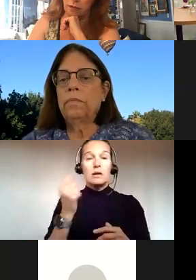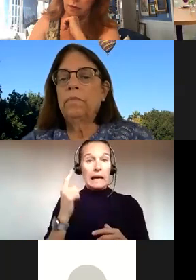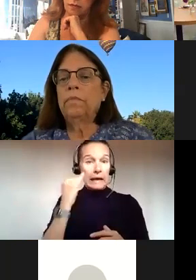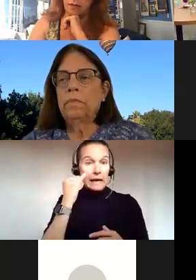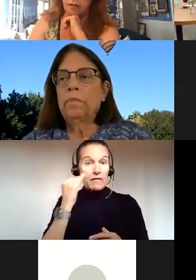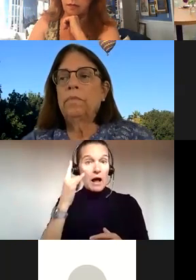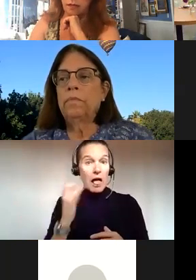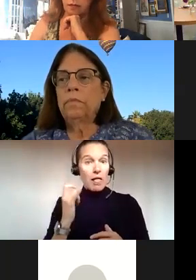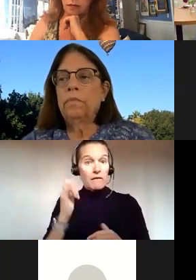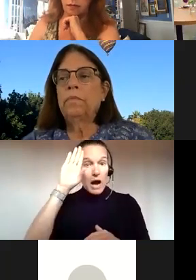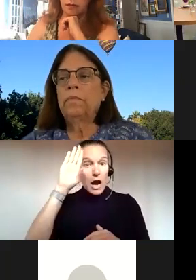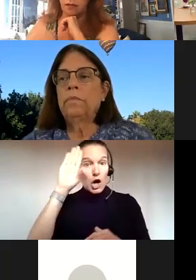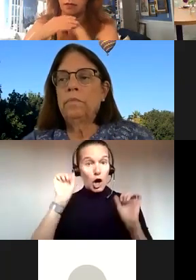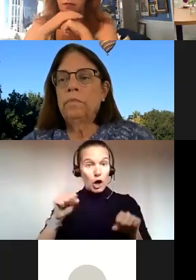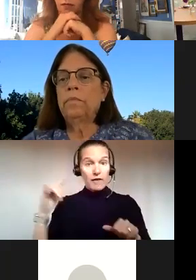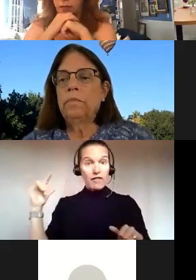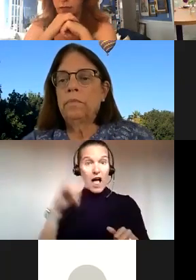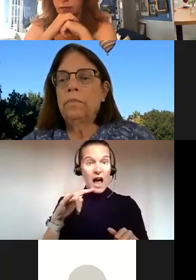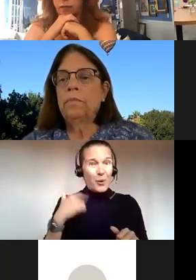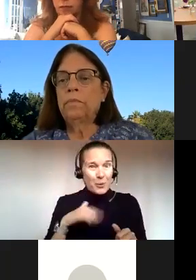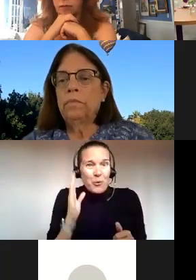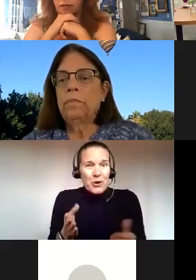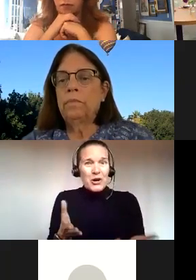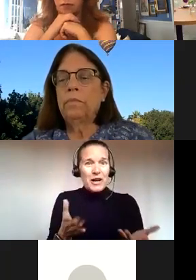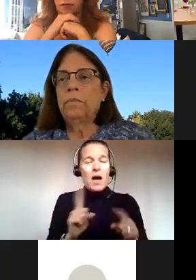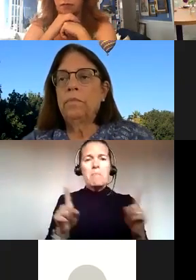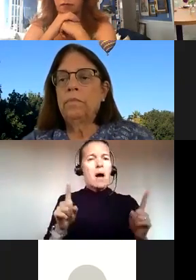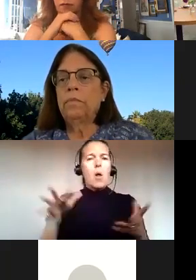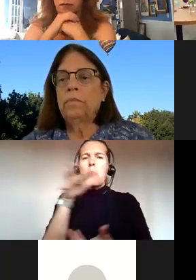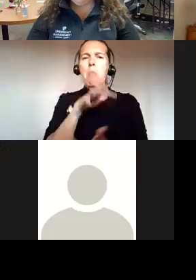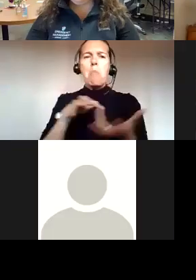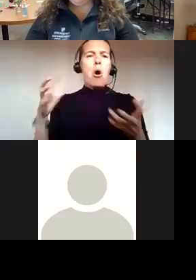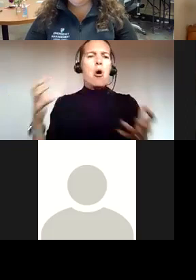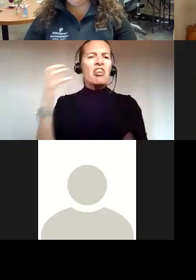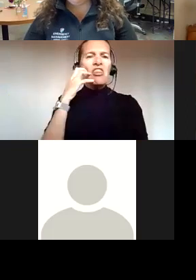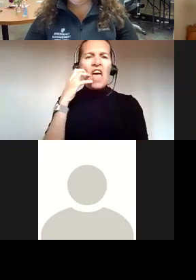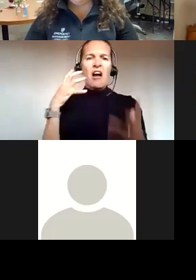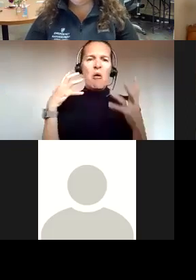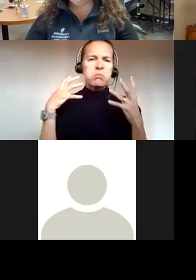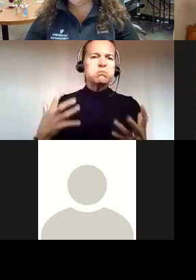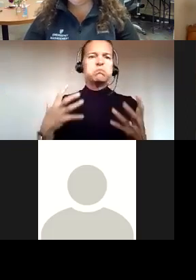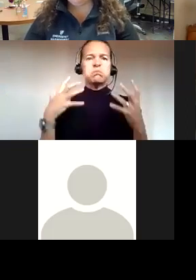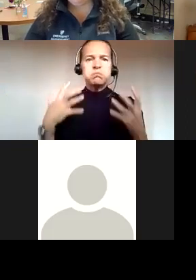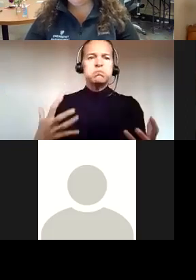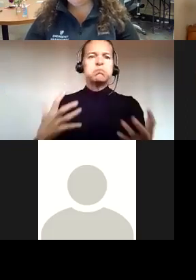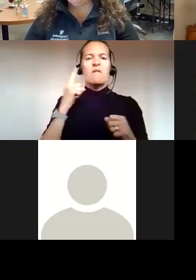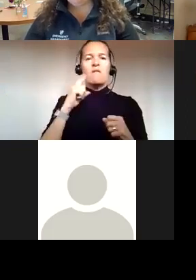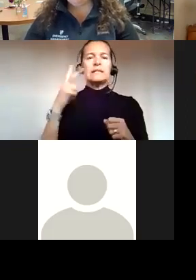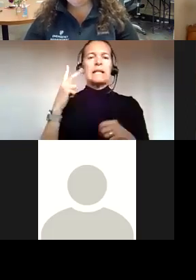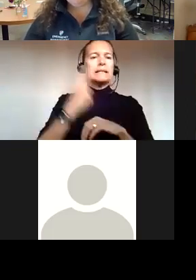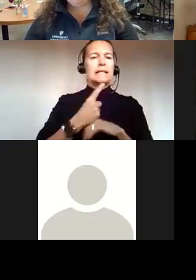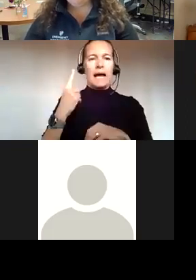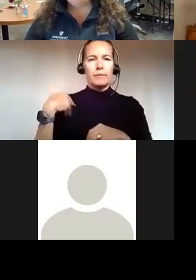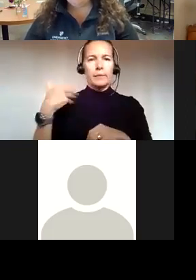allí hoy, y les digo, si CAL FIRE pudiera volar aviones, lo haríamos, ¿no? Pero debido al